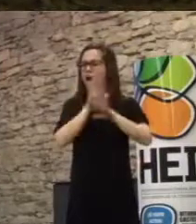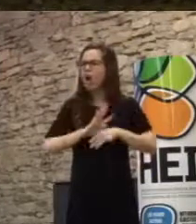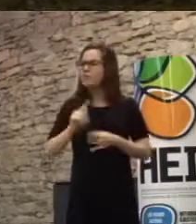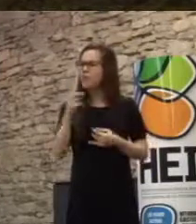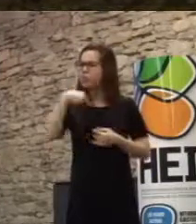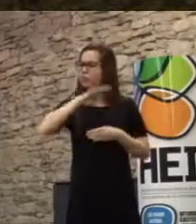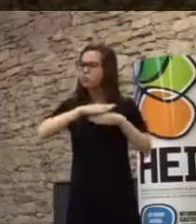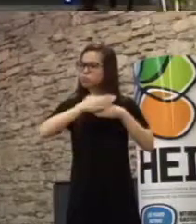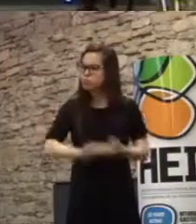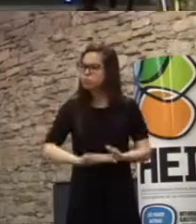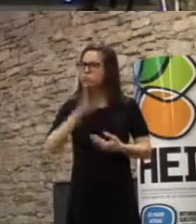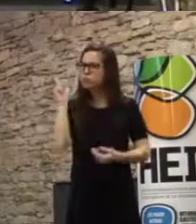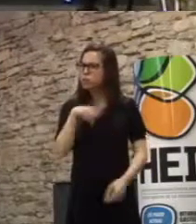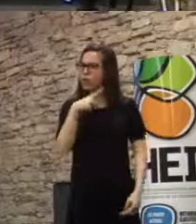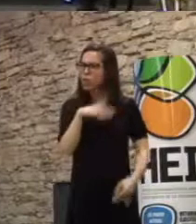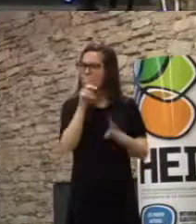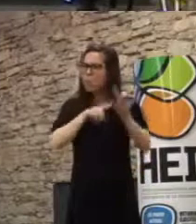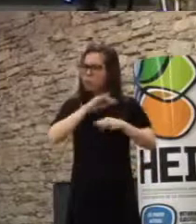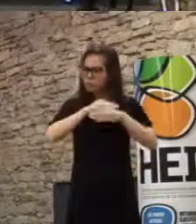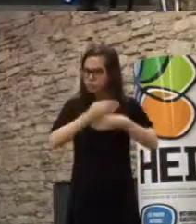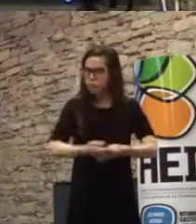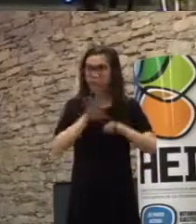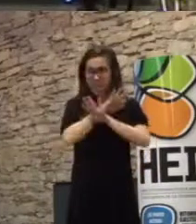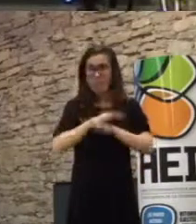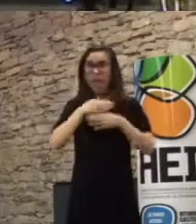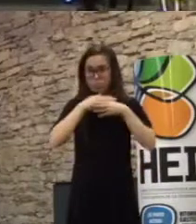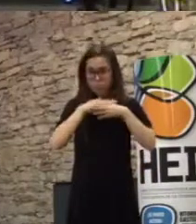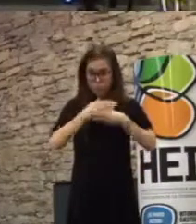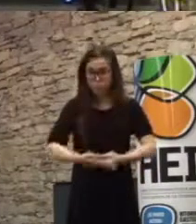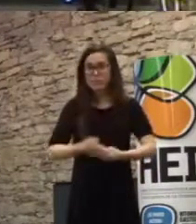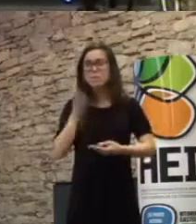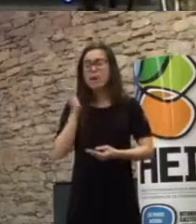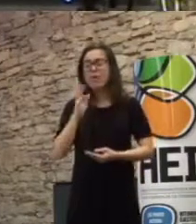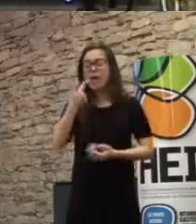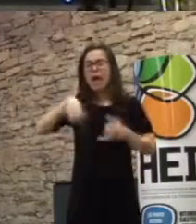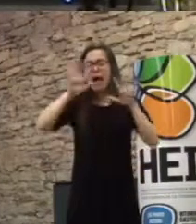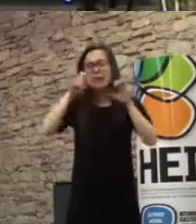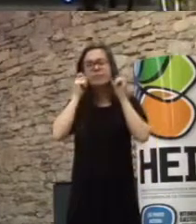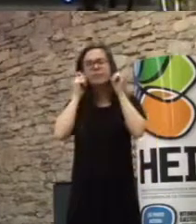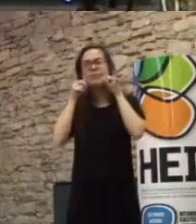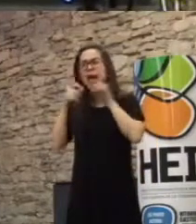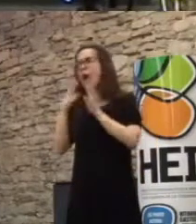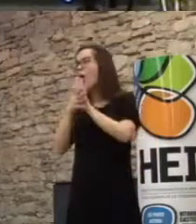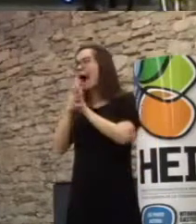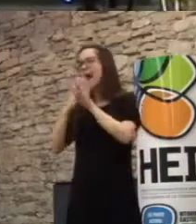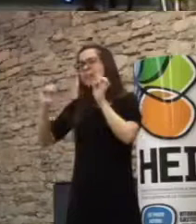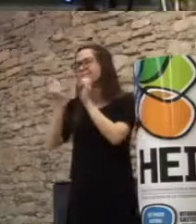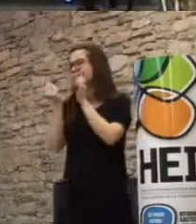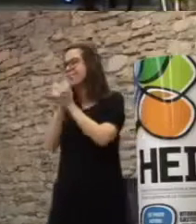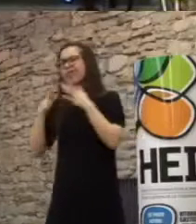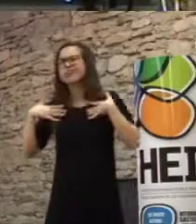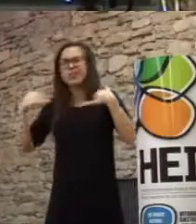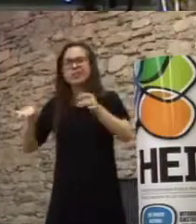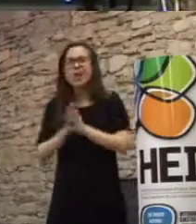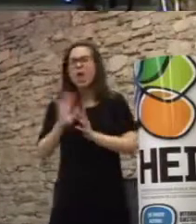no no sabes cómo pero al final se supera no aprendes lo que tienes que aprender hablas con quien tengas que hablar haces lo que tengas que hacer